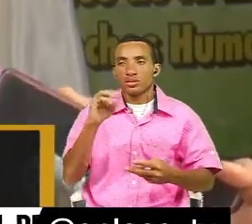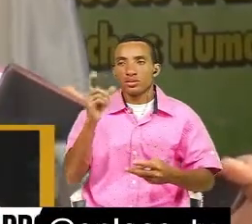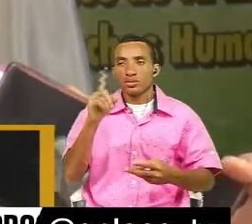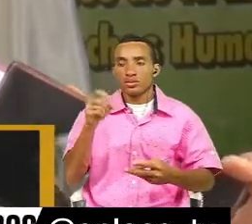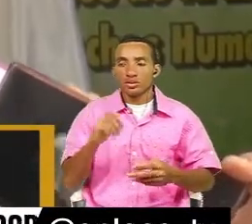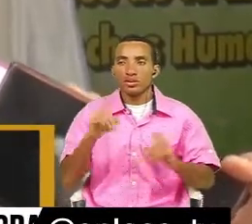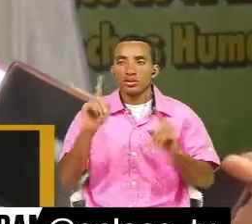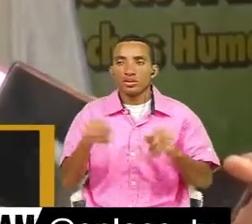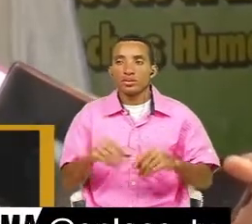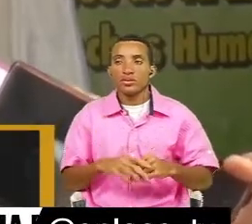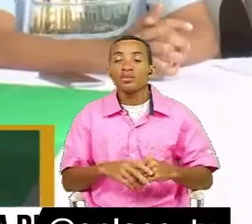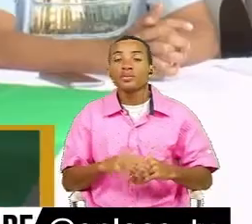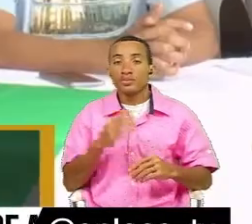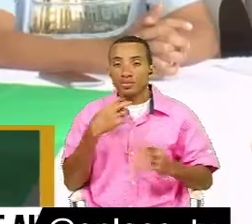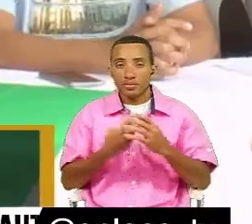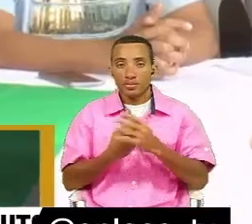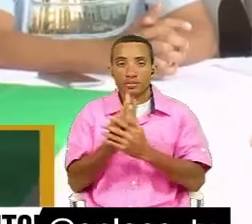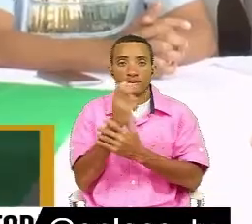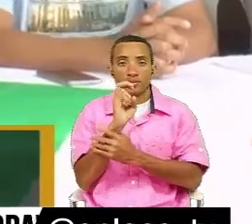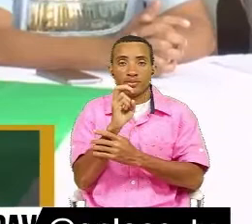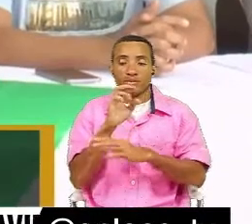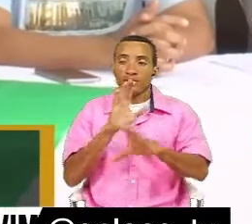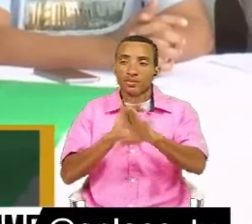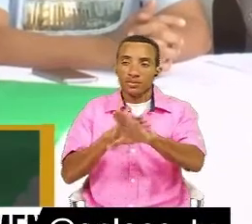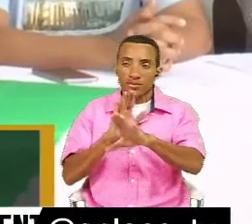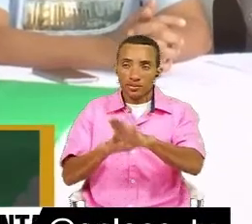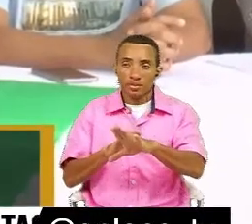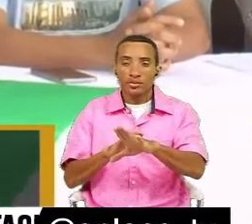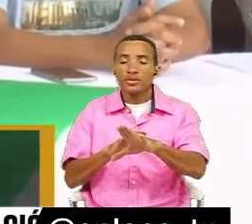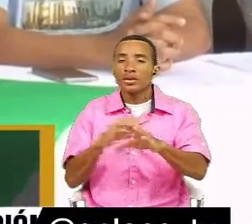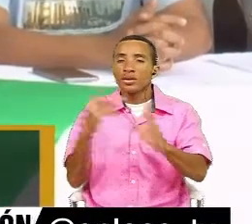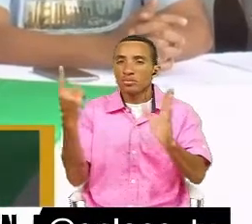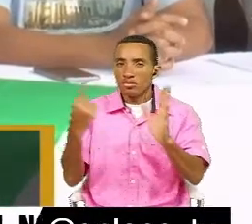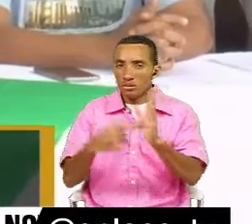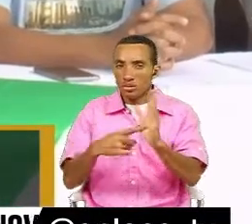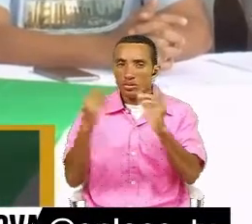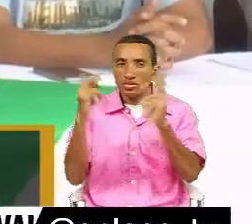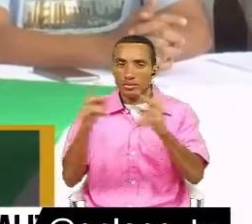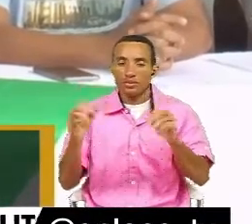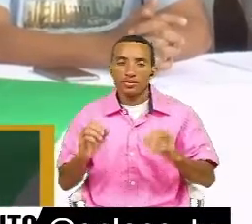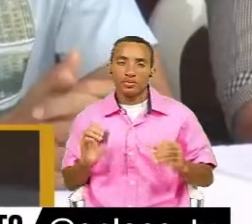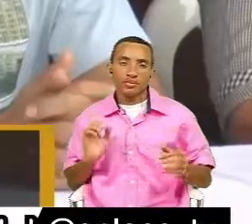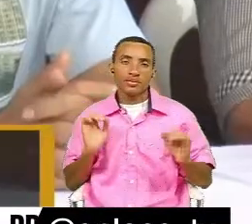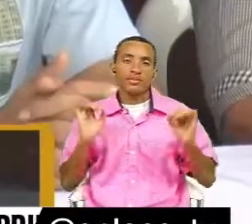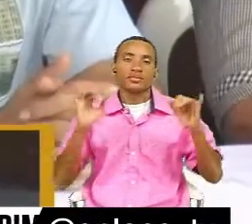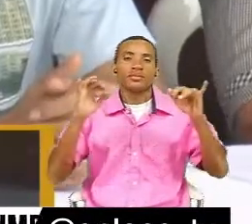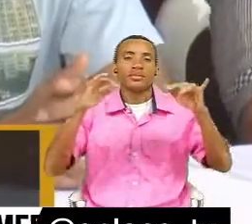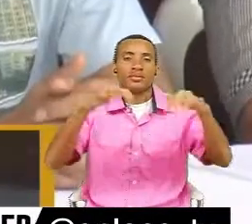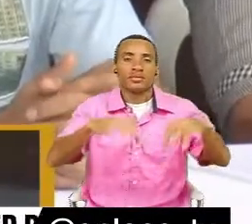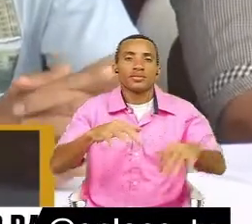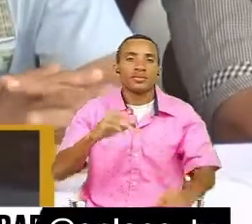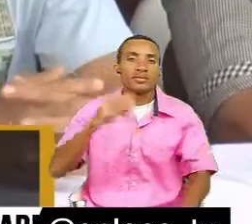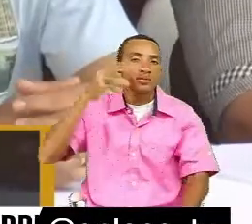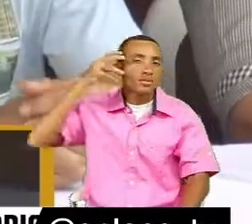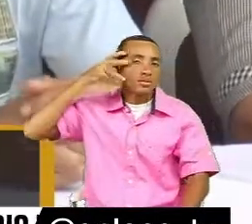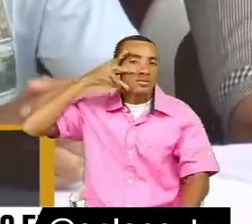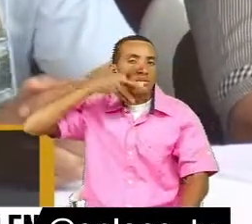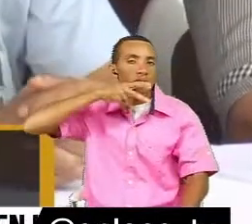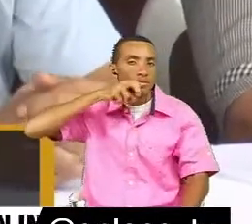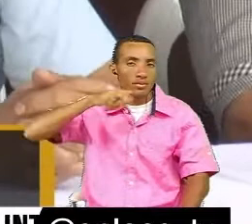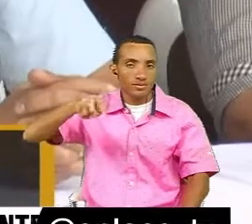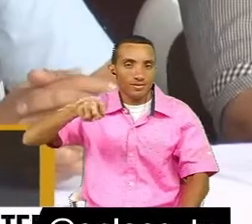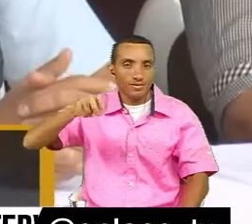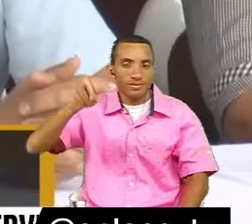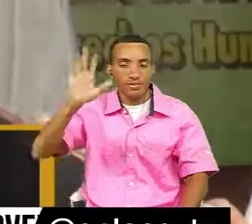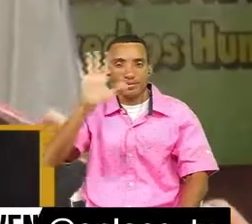Marcha Patriótica, aseguró que por lo menos 1000 personas de esa jurisdicción se dirigirán hacia norte de Santander y reveló detalles de la jornada de mañana